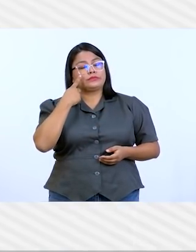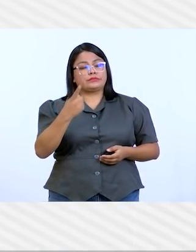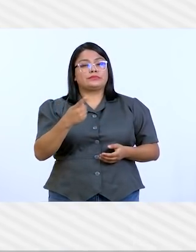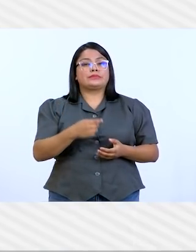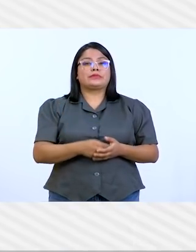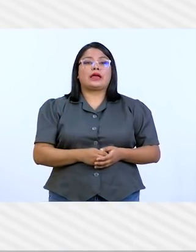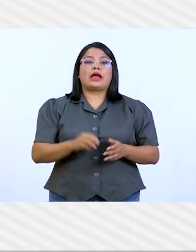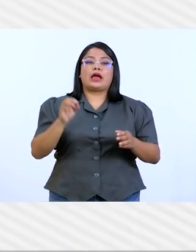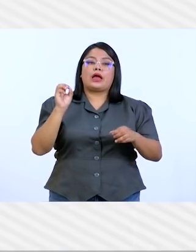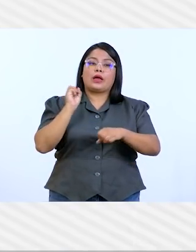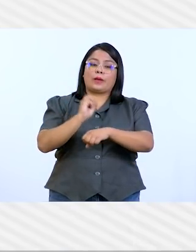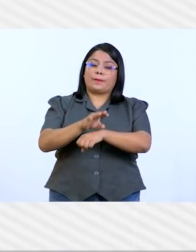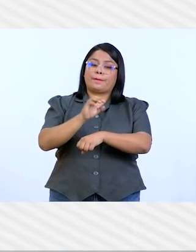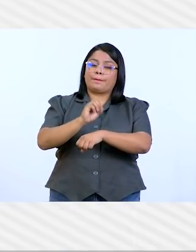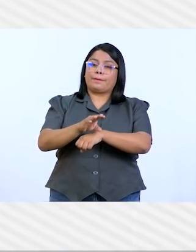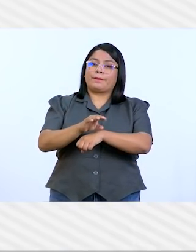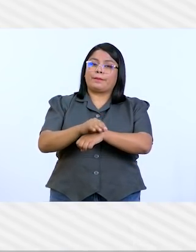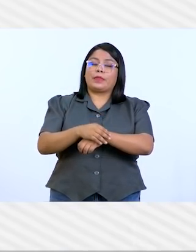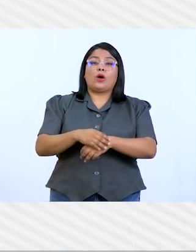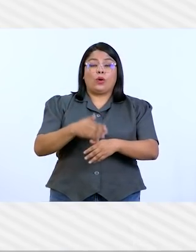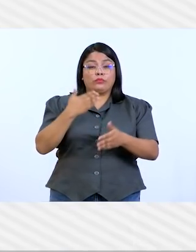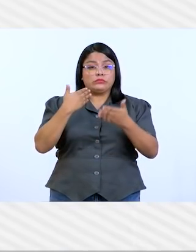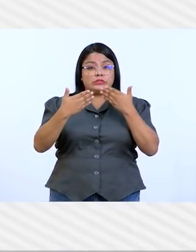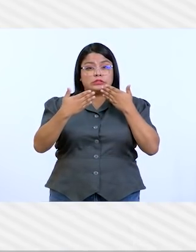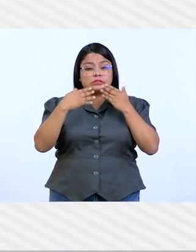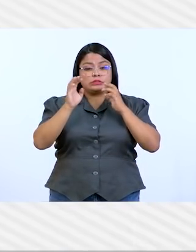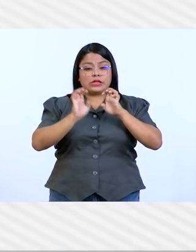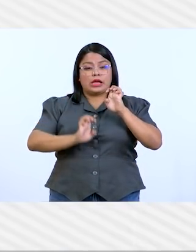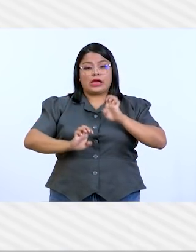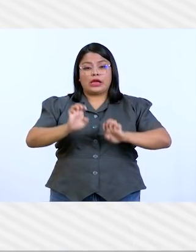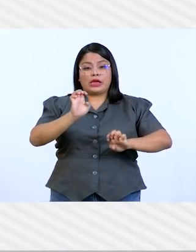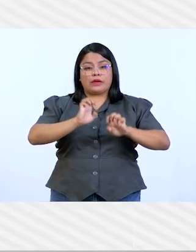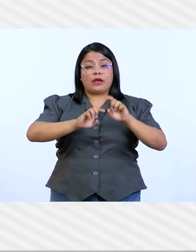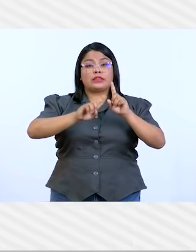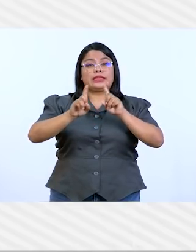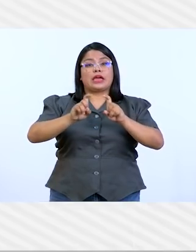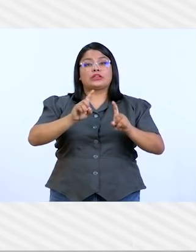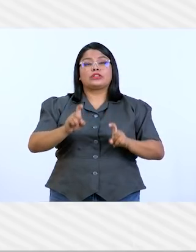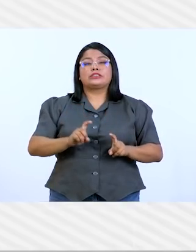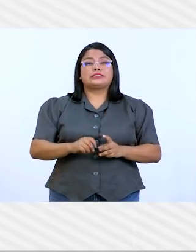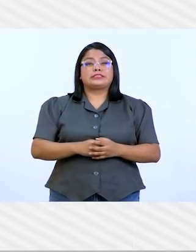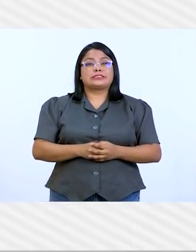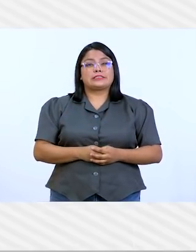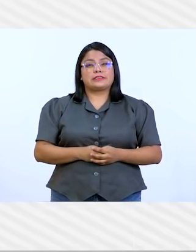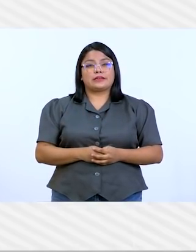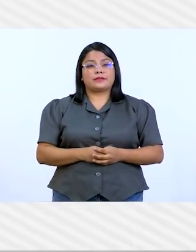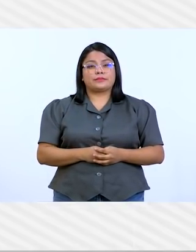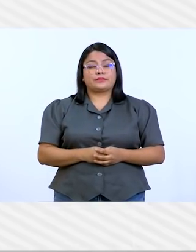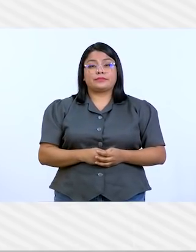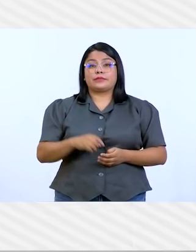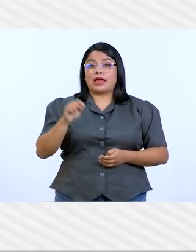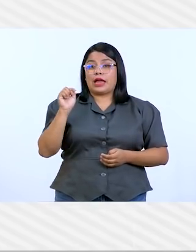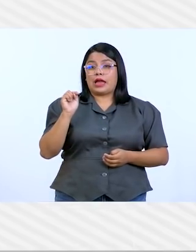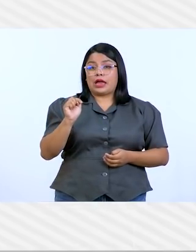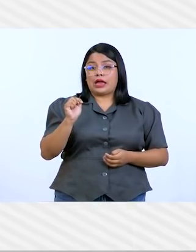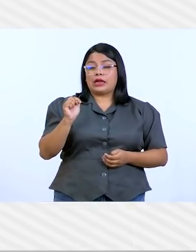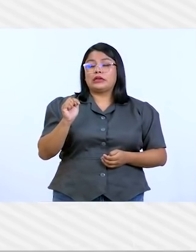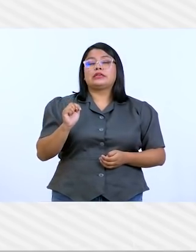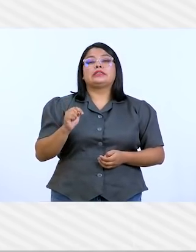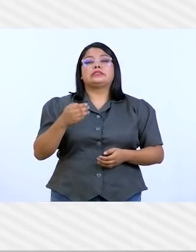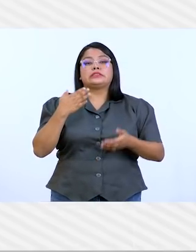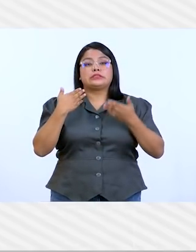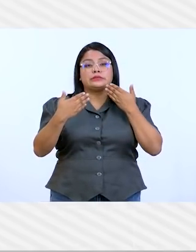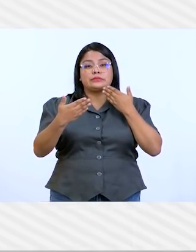Posteriormente encontraremos orientaciones para la evaluación diagnóstica. En ella